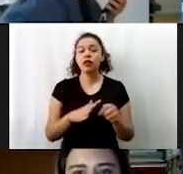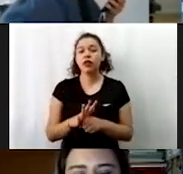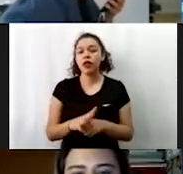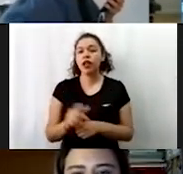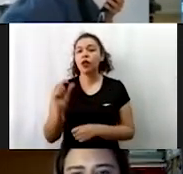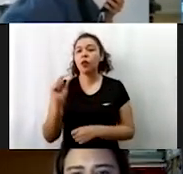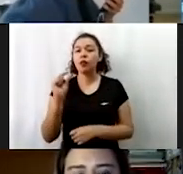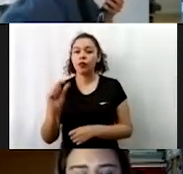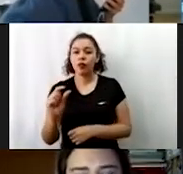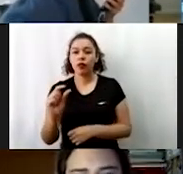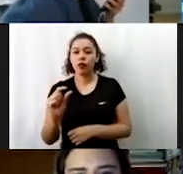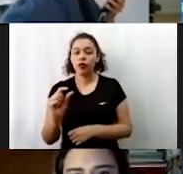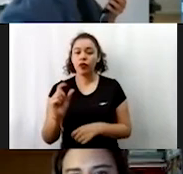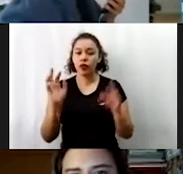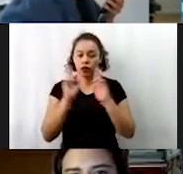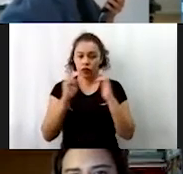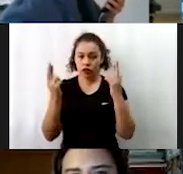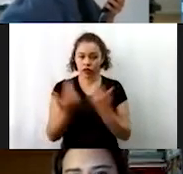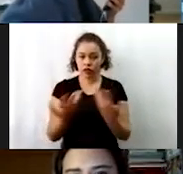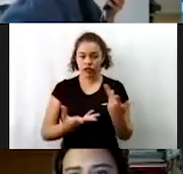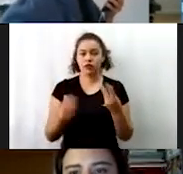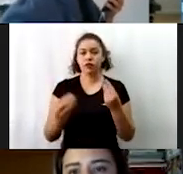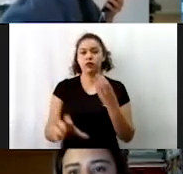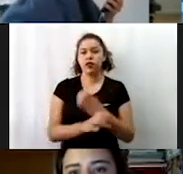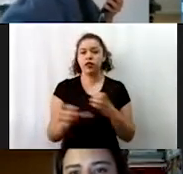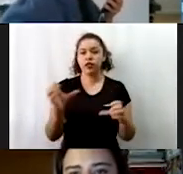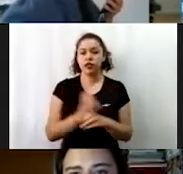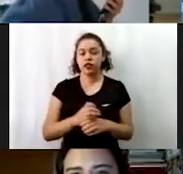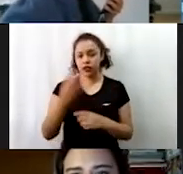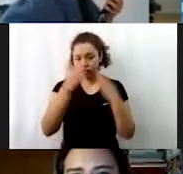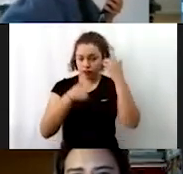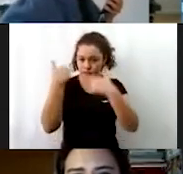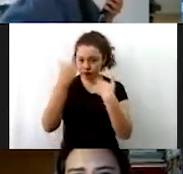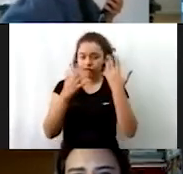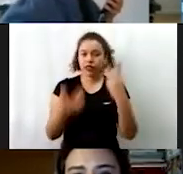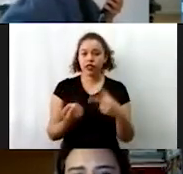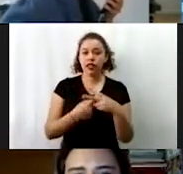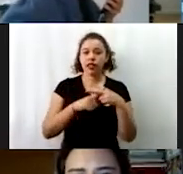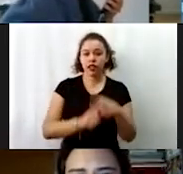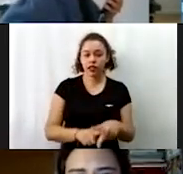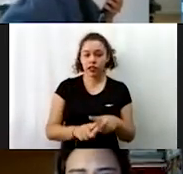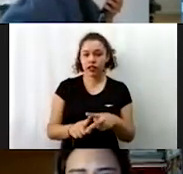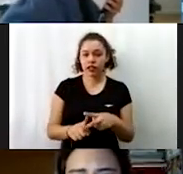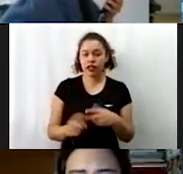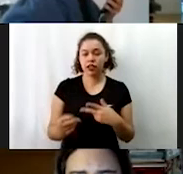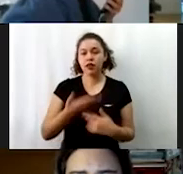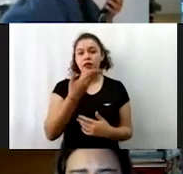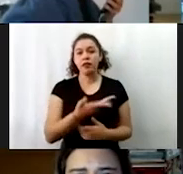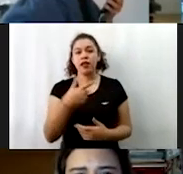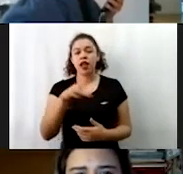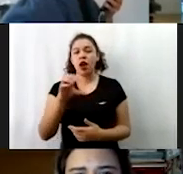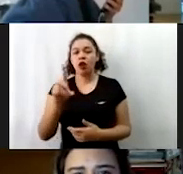la sesión, dentro de las muchas cosas que tenemos que ver, ya la introducción que me pedían en torno a cómo están los ODS en